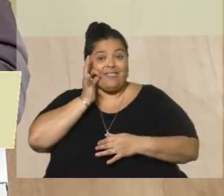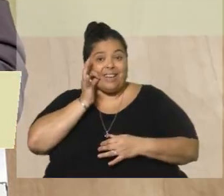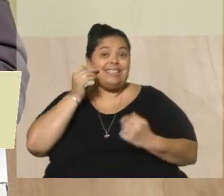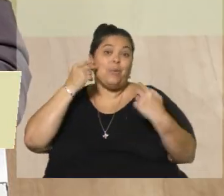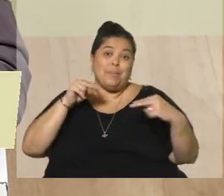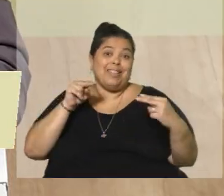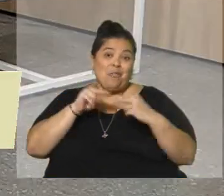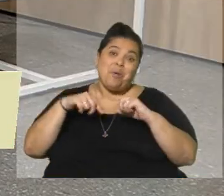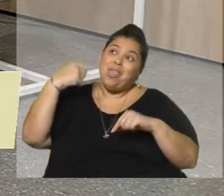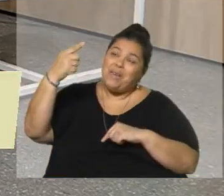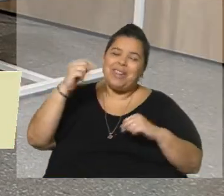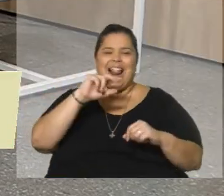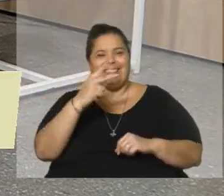totalmente